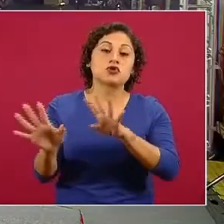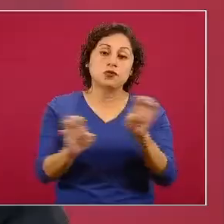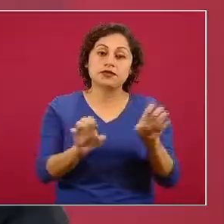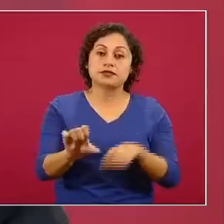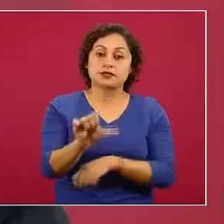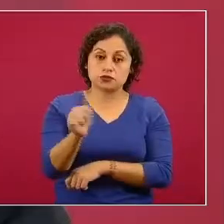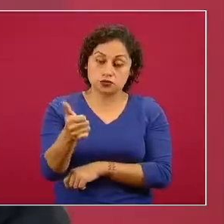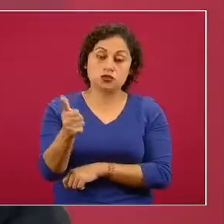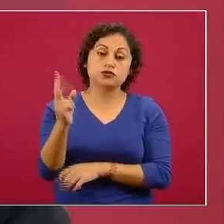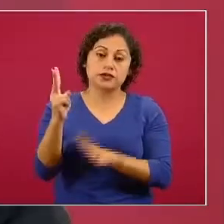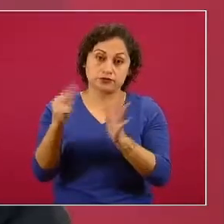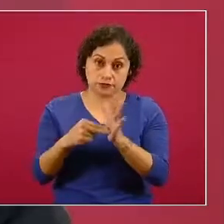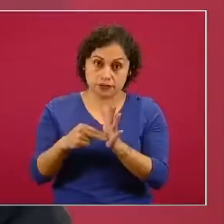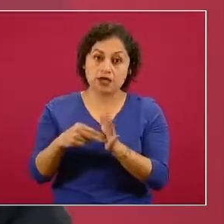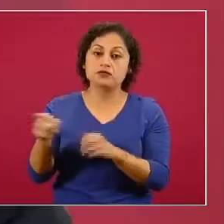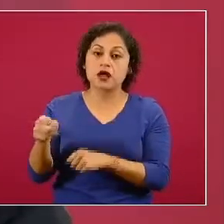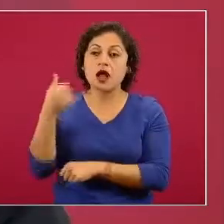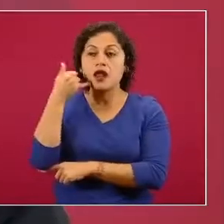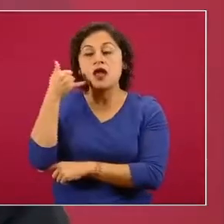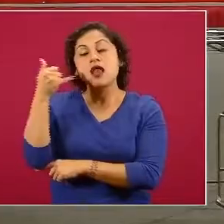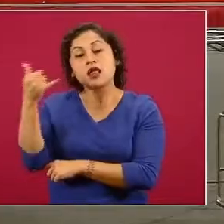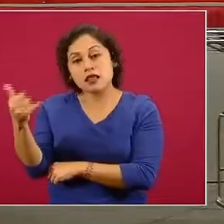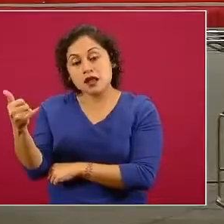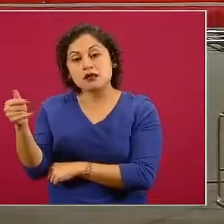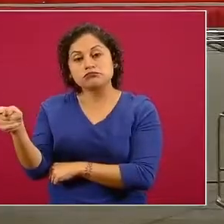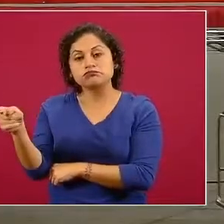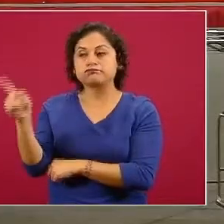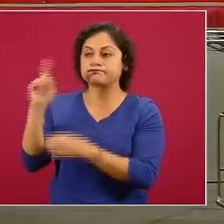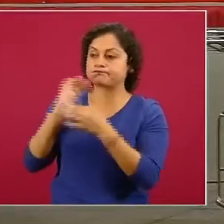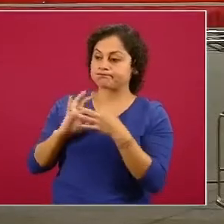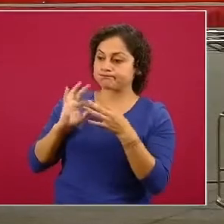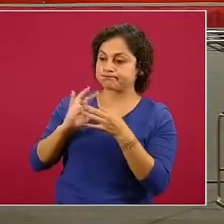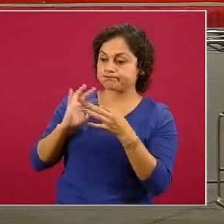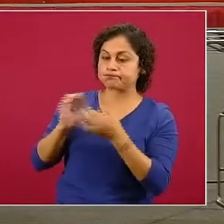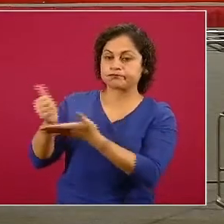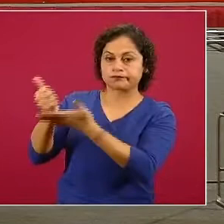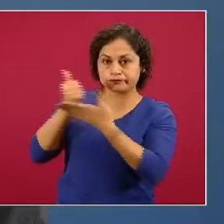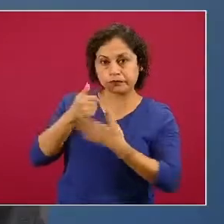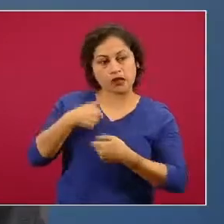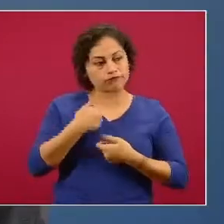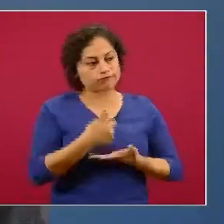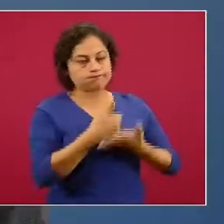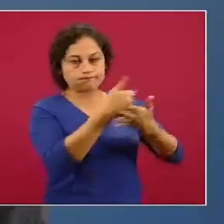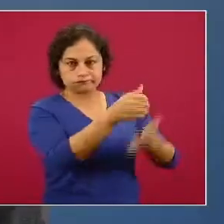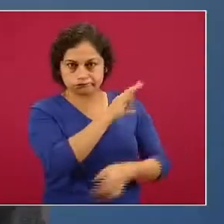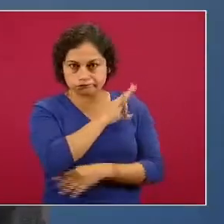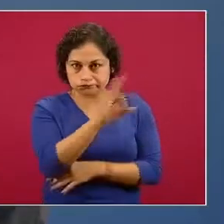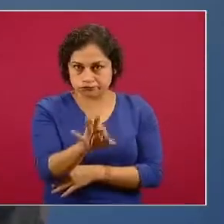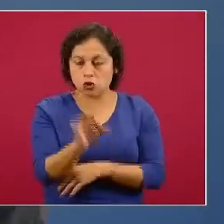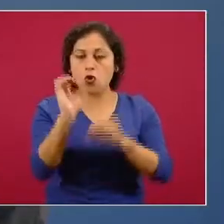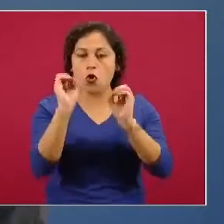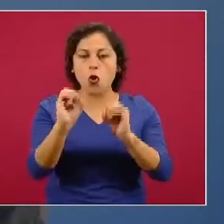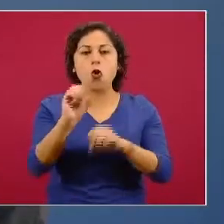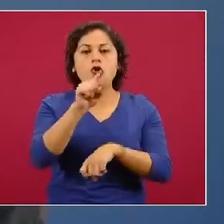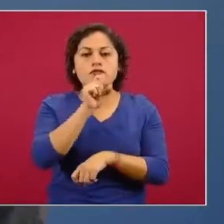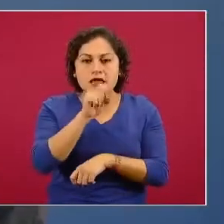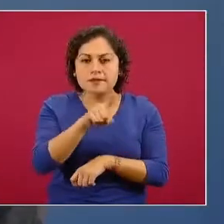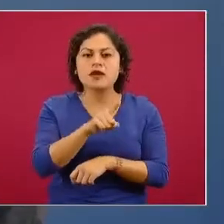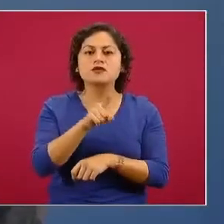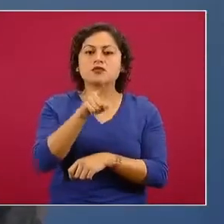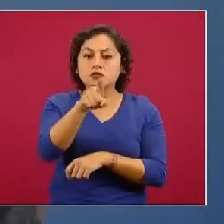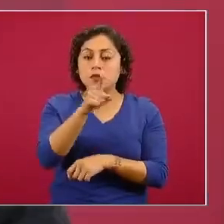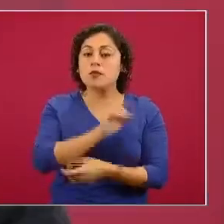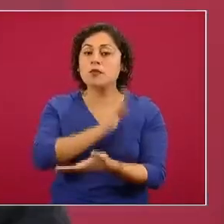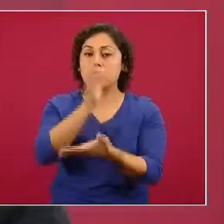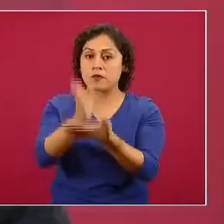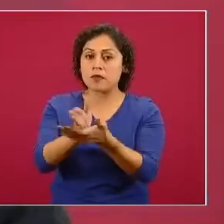podemos recibir alguna orientación en cuanto a lo que está sucediendo. Y también otra es acercarse a sus centros de salud,